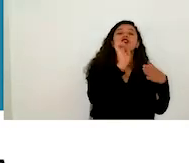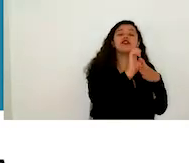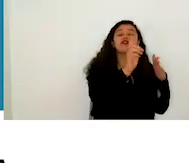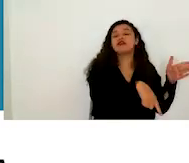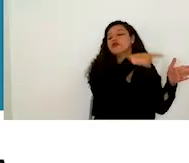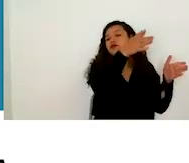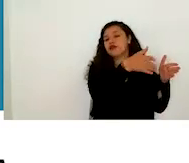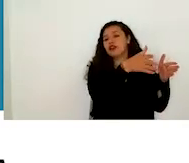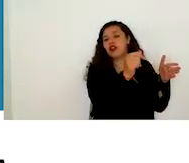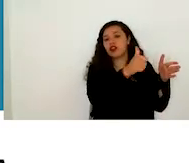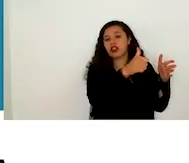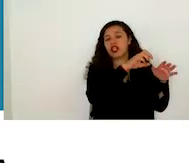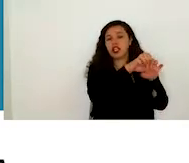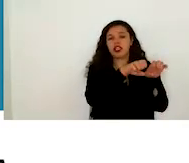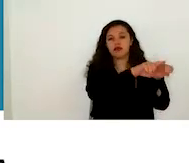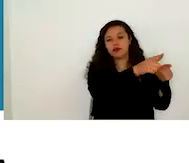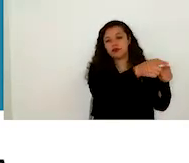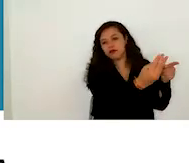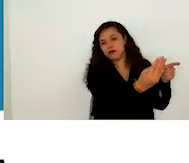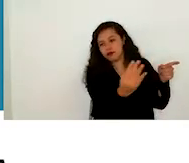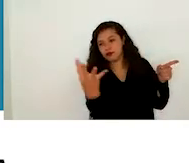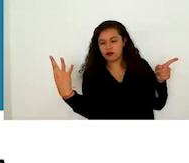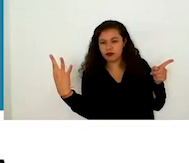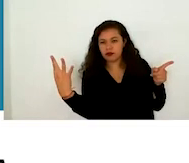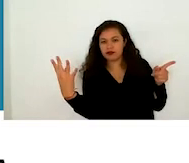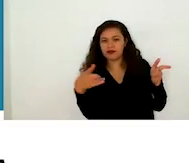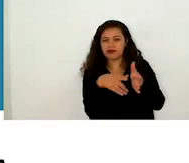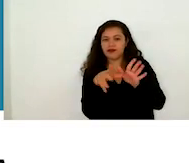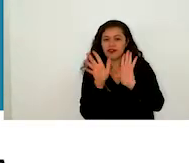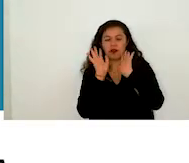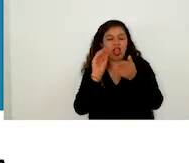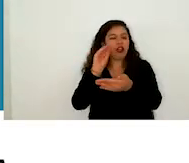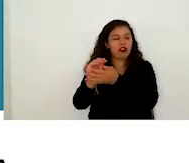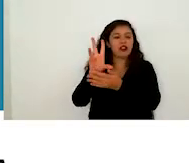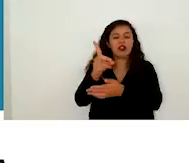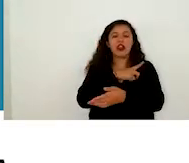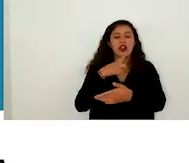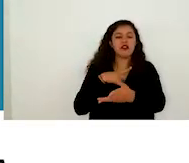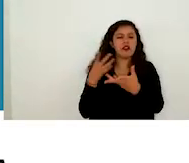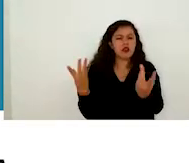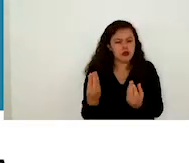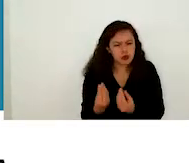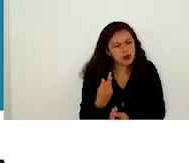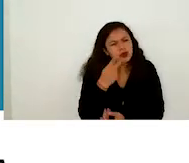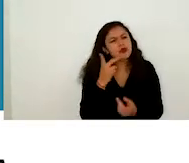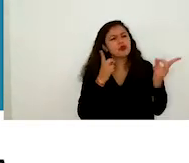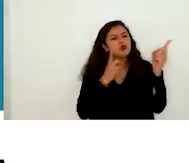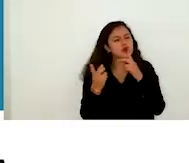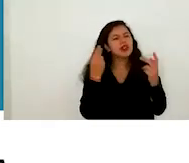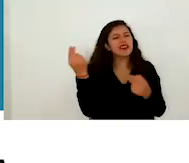descuidar si al equipo completo que se acerca a mí saber cuáles son sus inquietudes